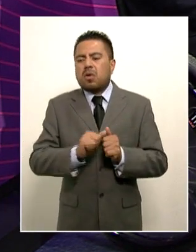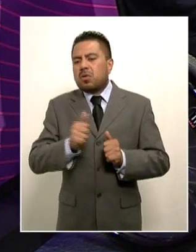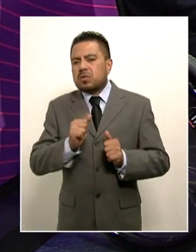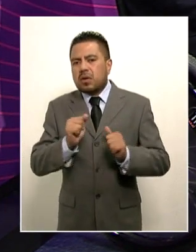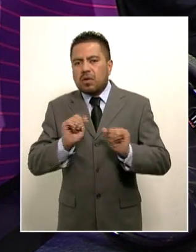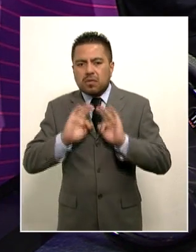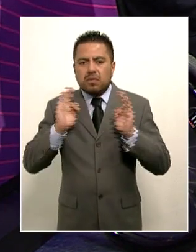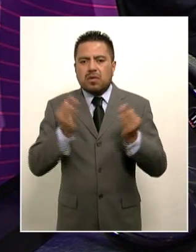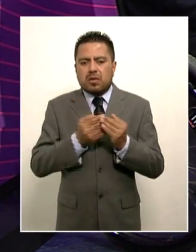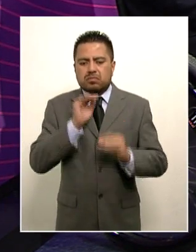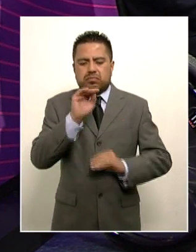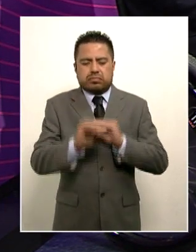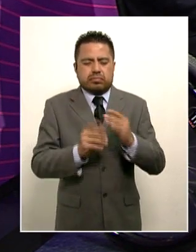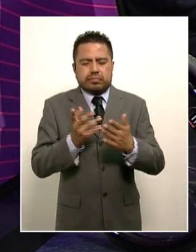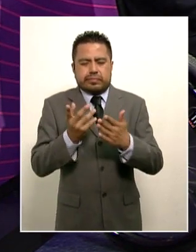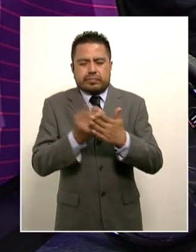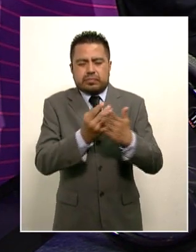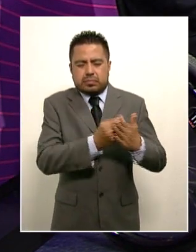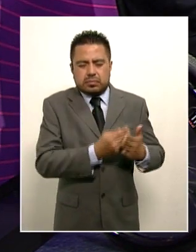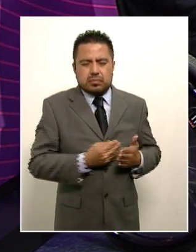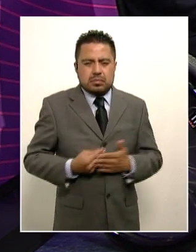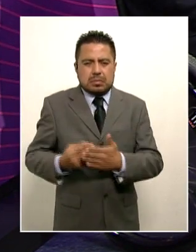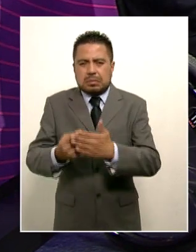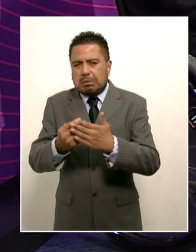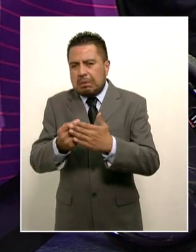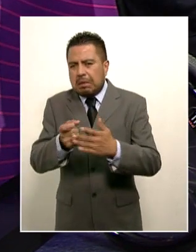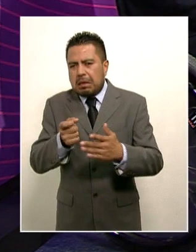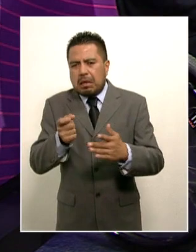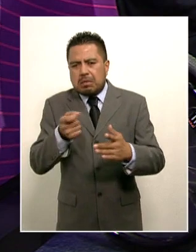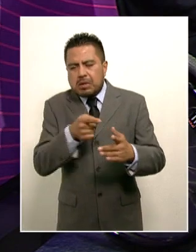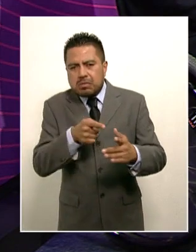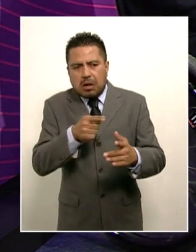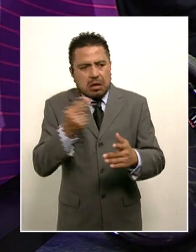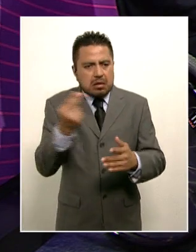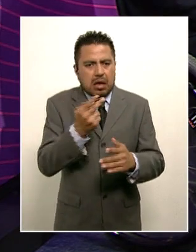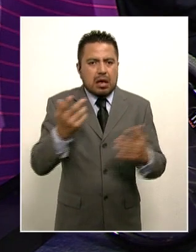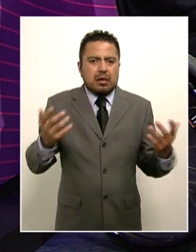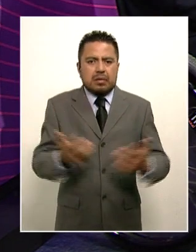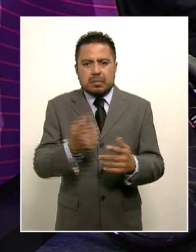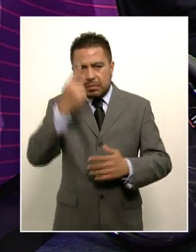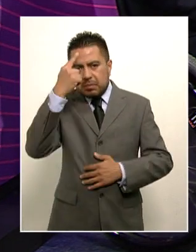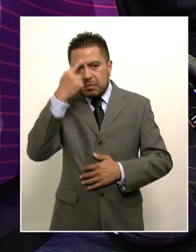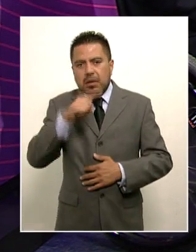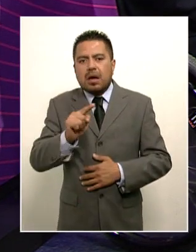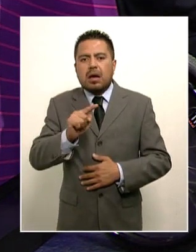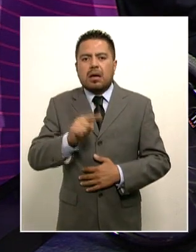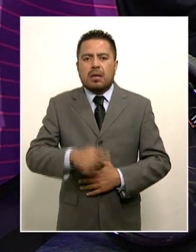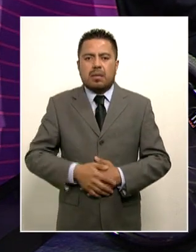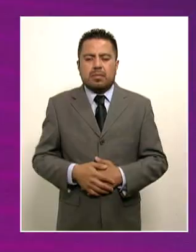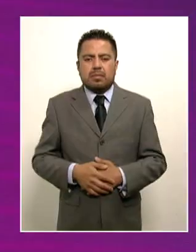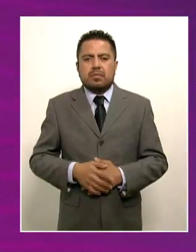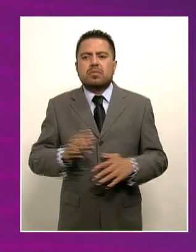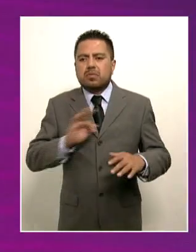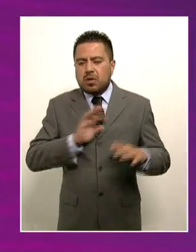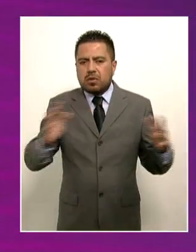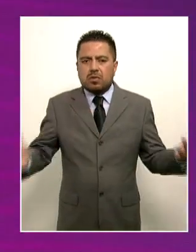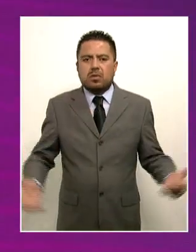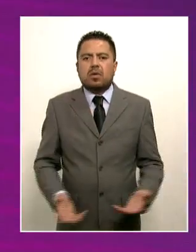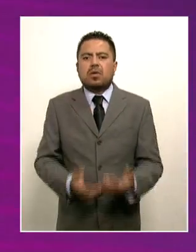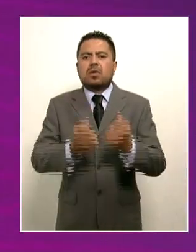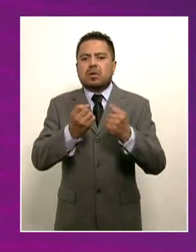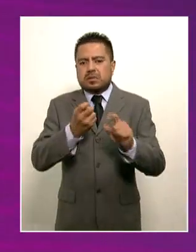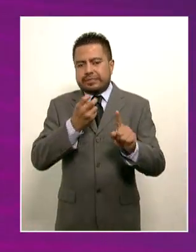formas de acomodación, de ajuste, ¿no? Que sería necesario hacer para lograr que